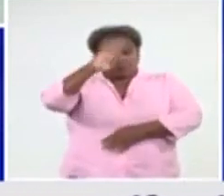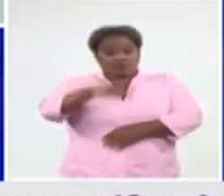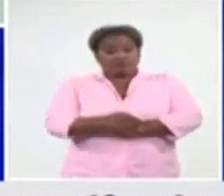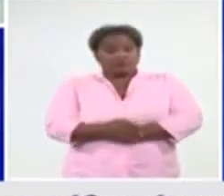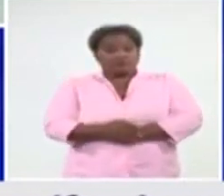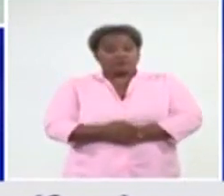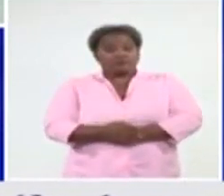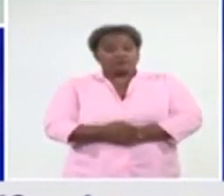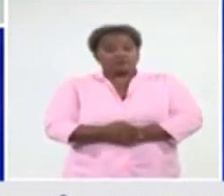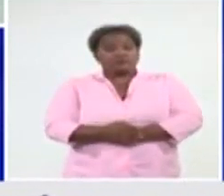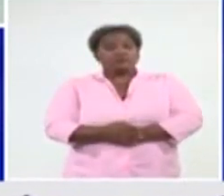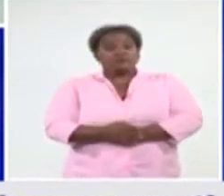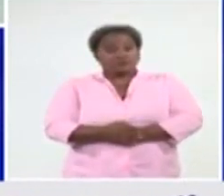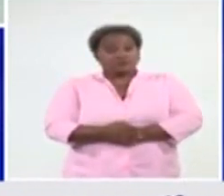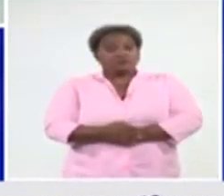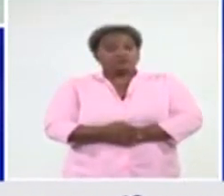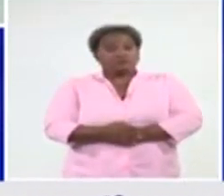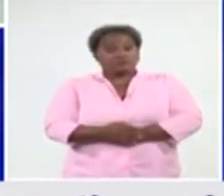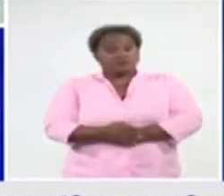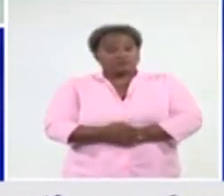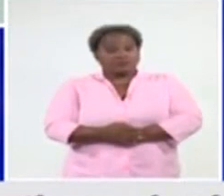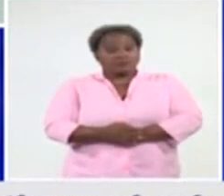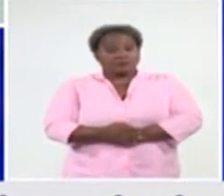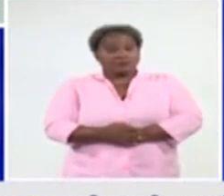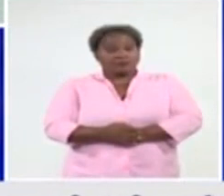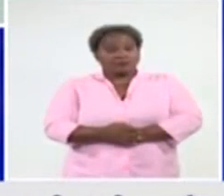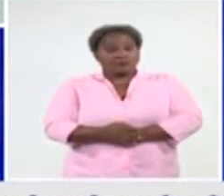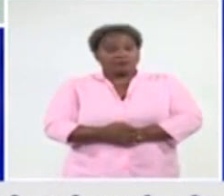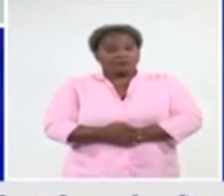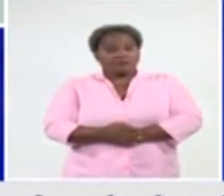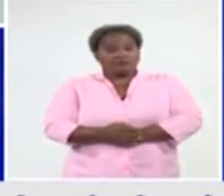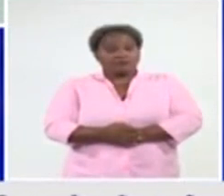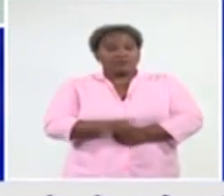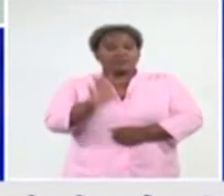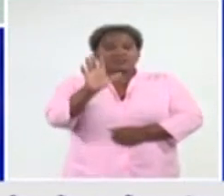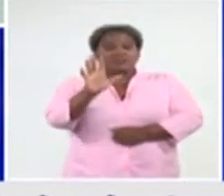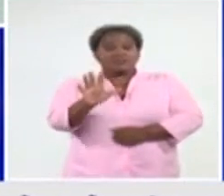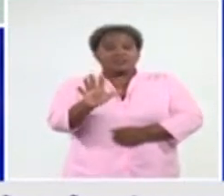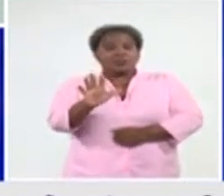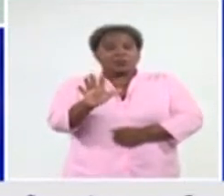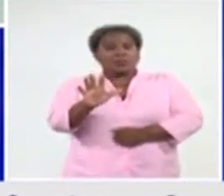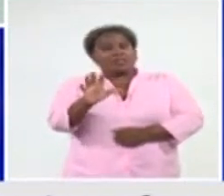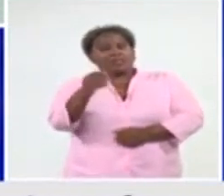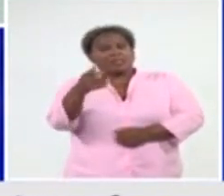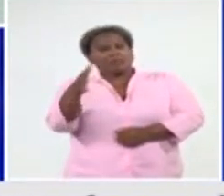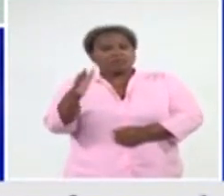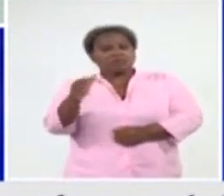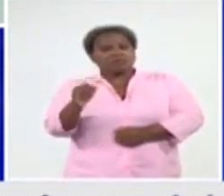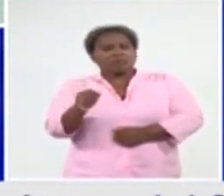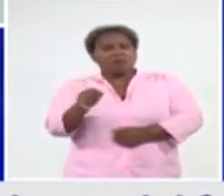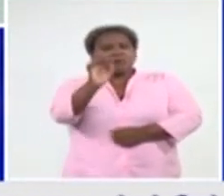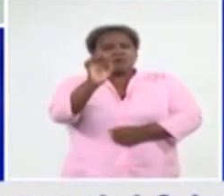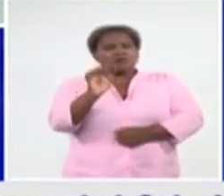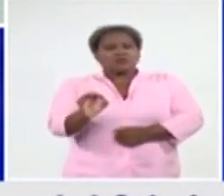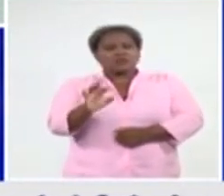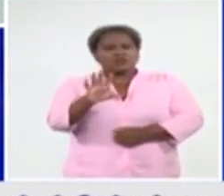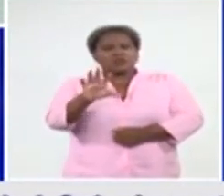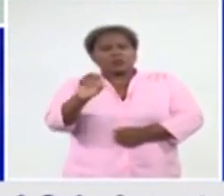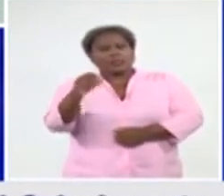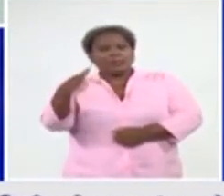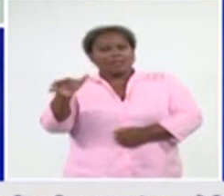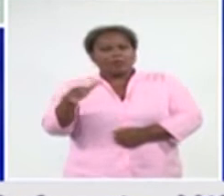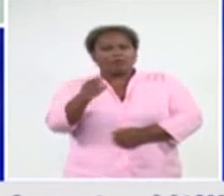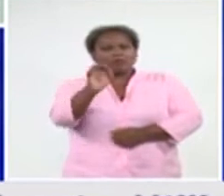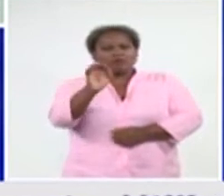y prácticamente el 50 y tanto por ciento de los casos diagnosticados ayer en